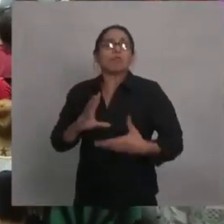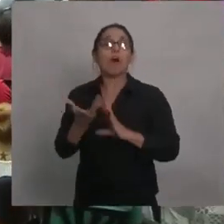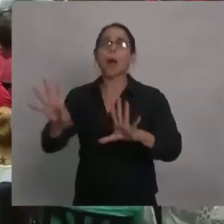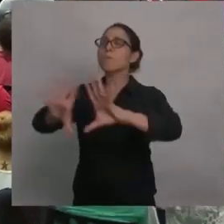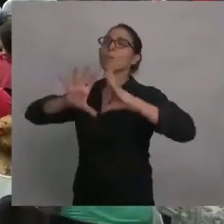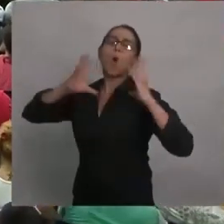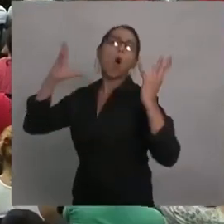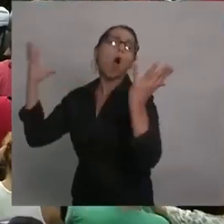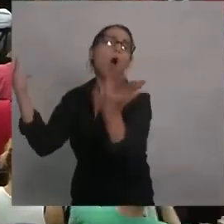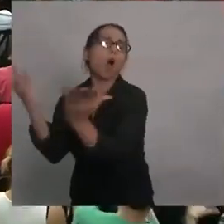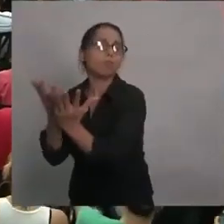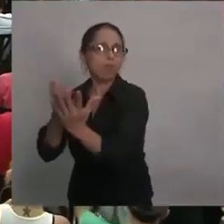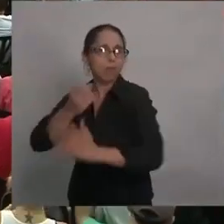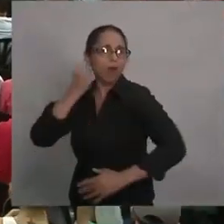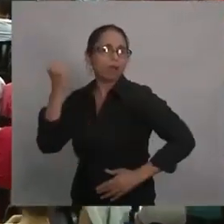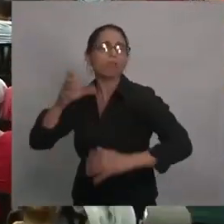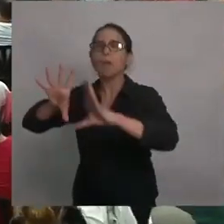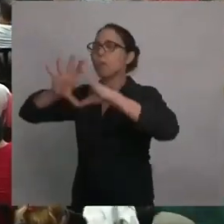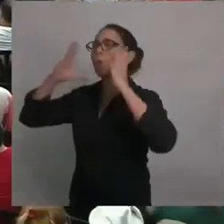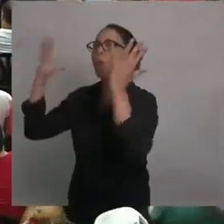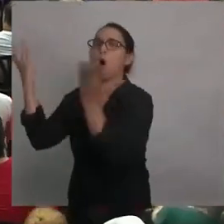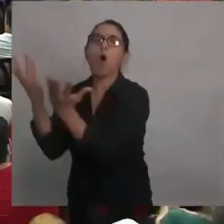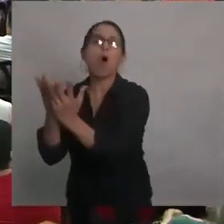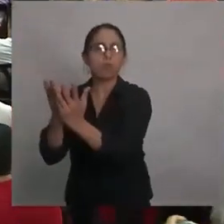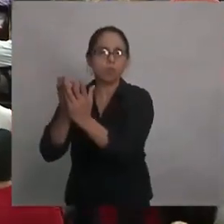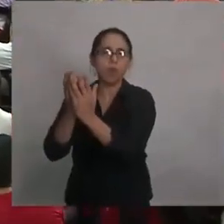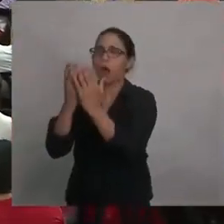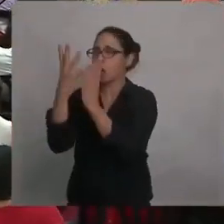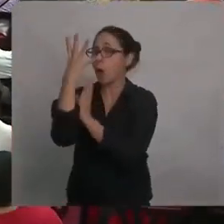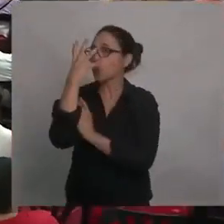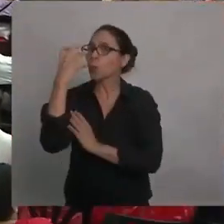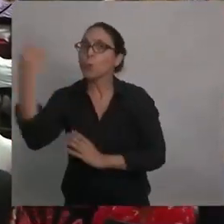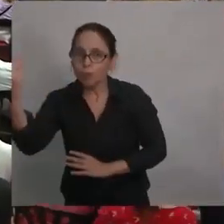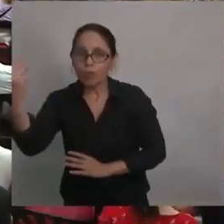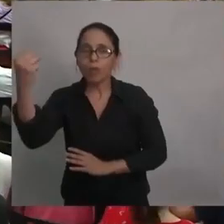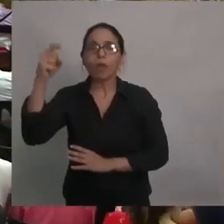la mundialización, ha dejado, en cierto modo, abandonada.